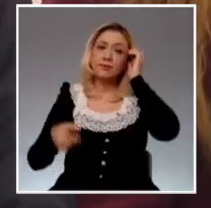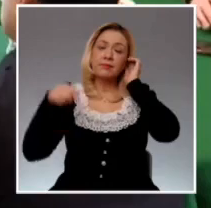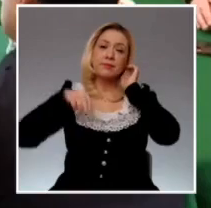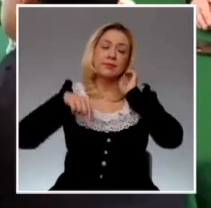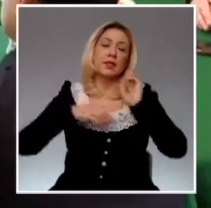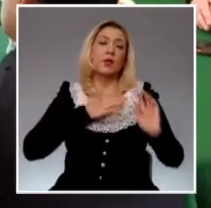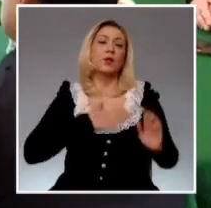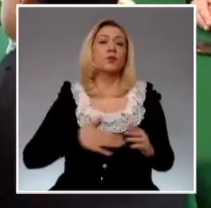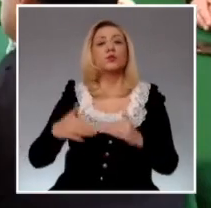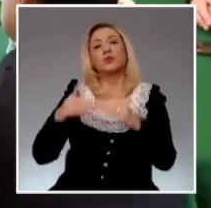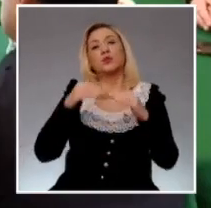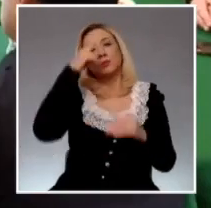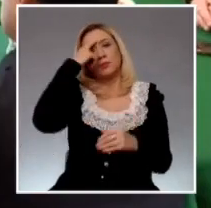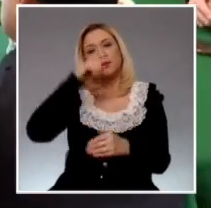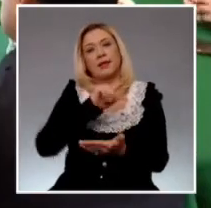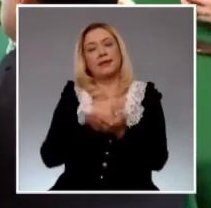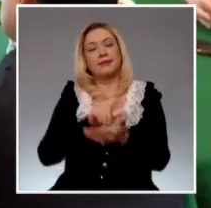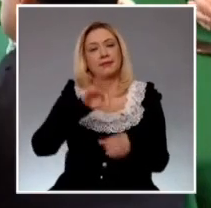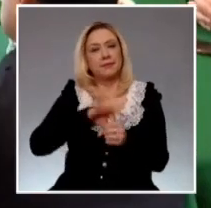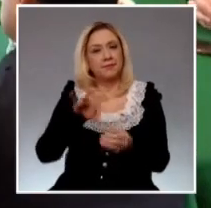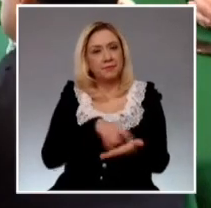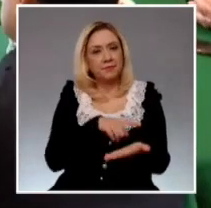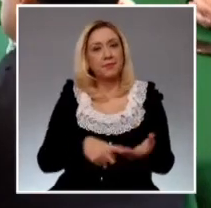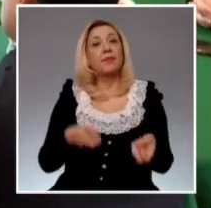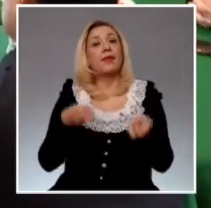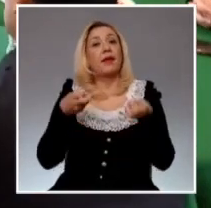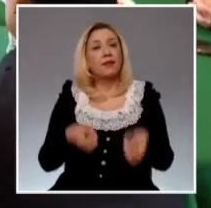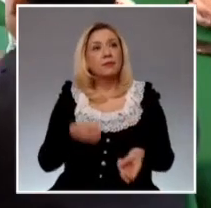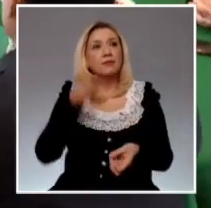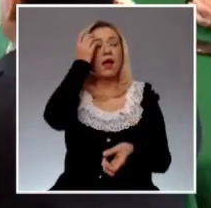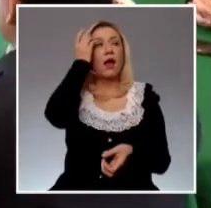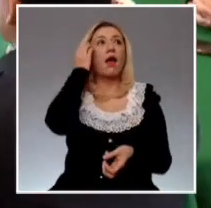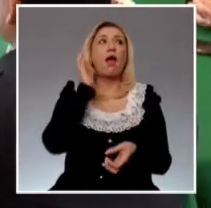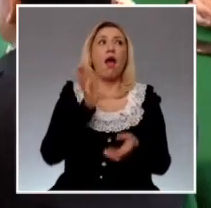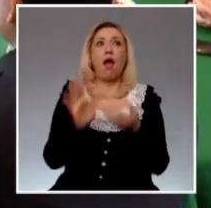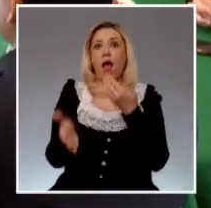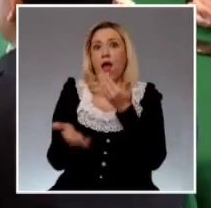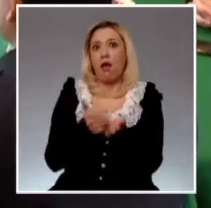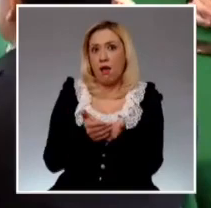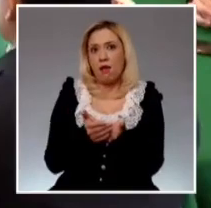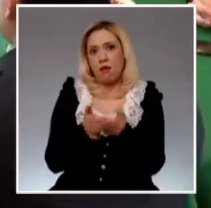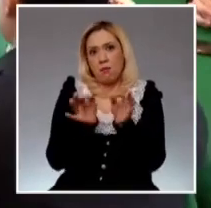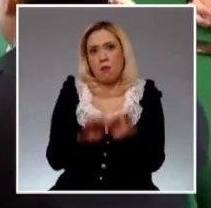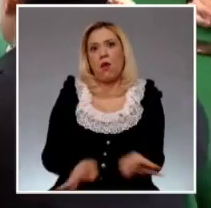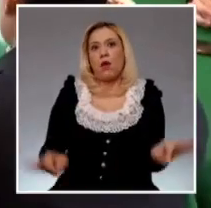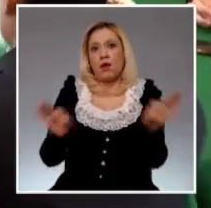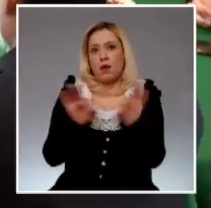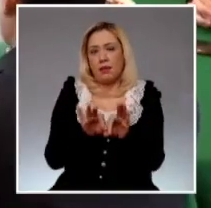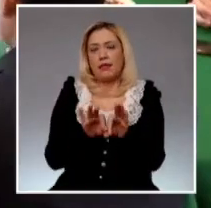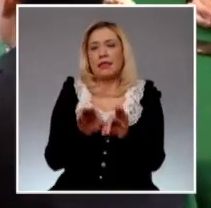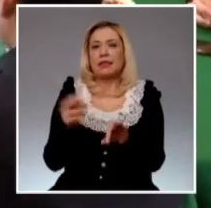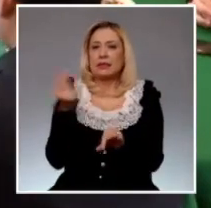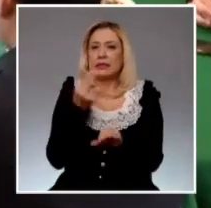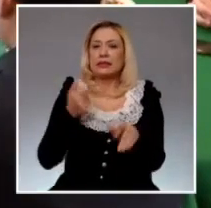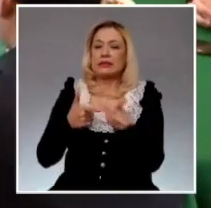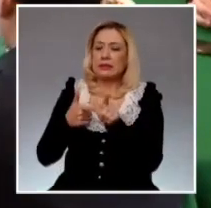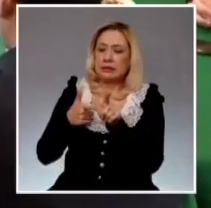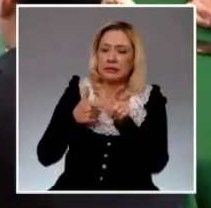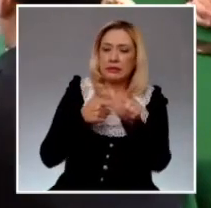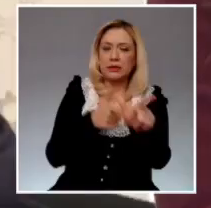electoral. En este punto del proceso electoral es fundamental mantener los ejercicios